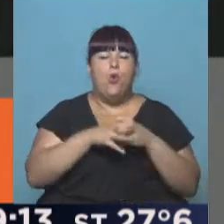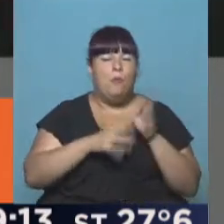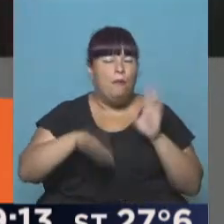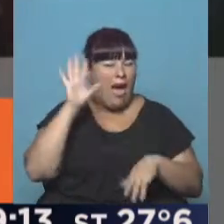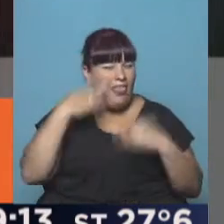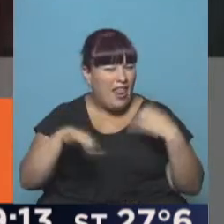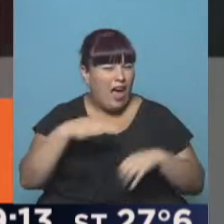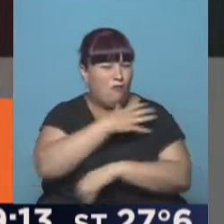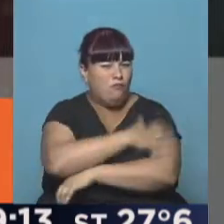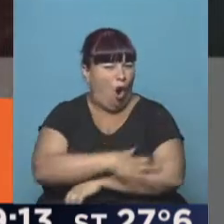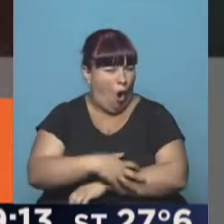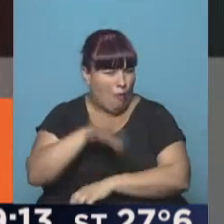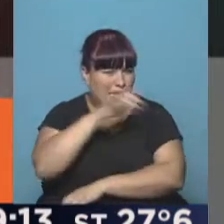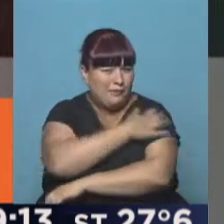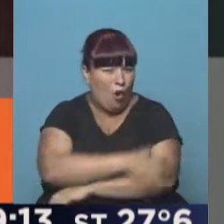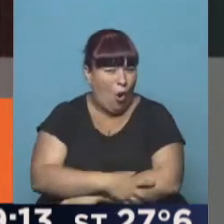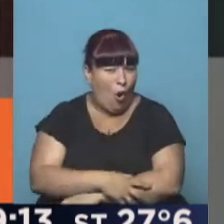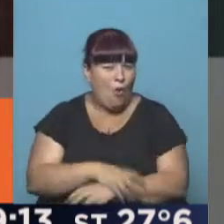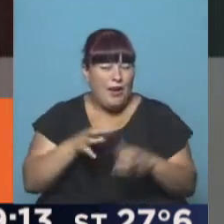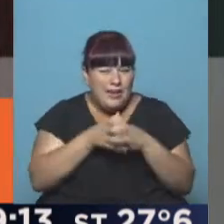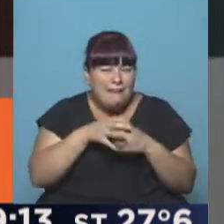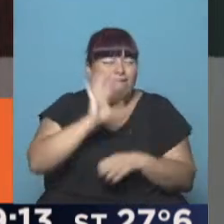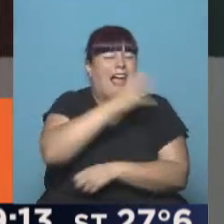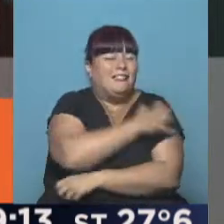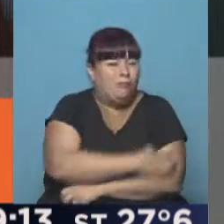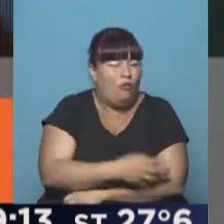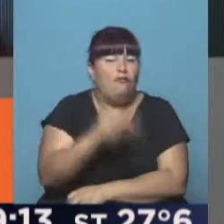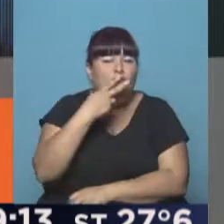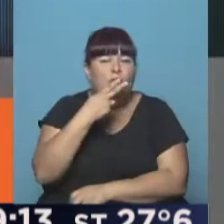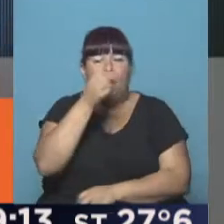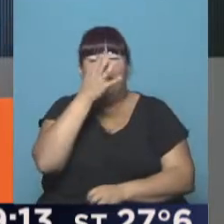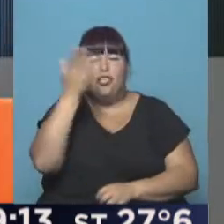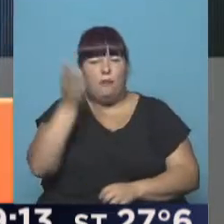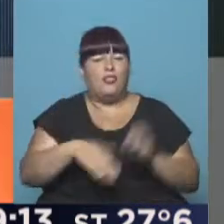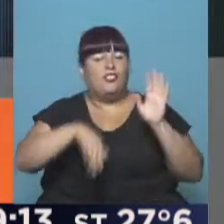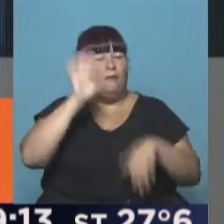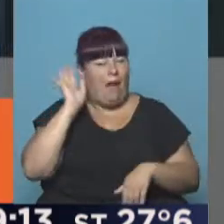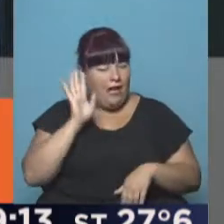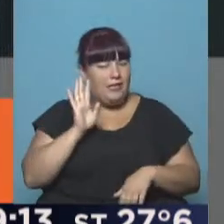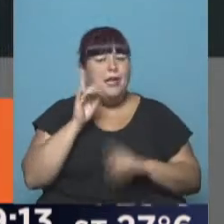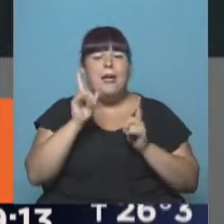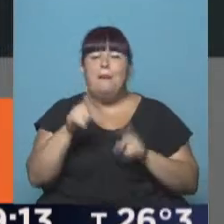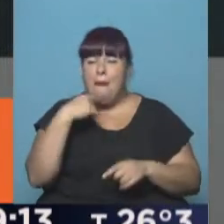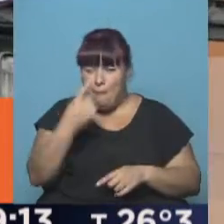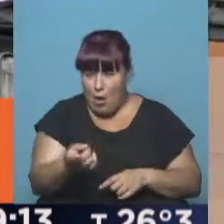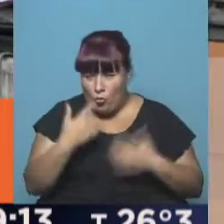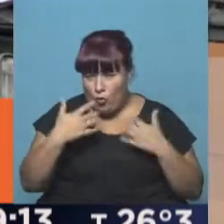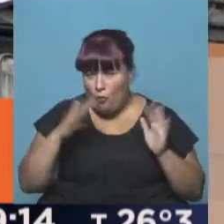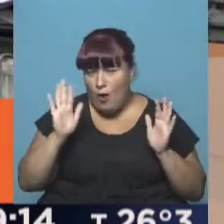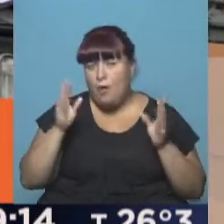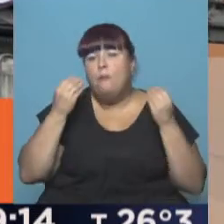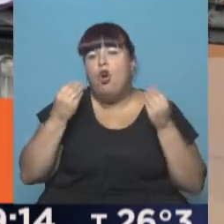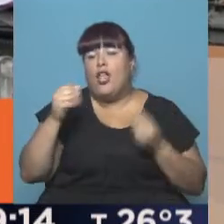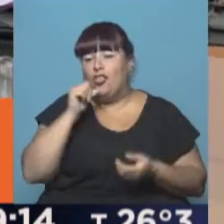más vulnerable económicamente, el cuartilo más pobre de la Argentina, fuma un 25% más. A ver, la misma pregunta se podría decir por